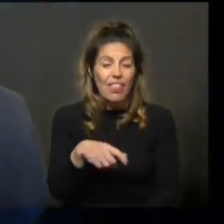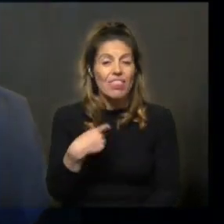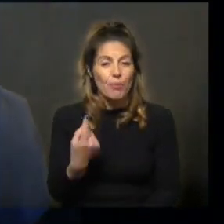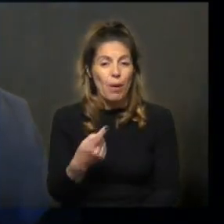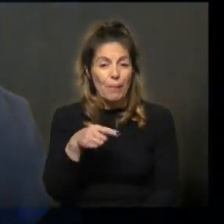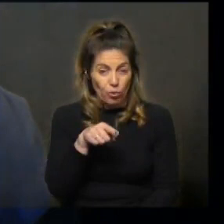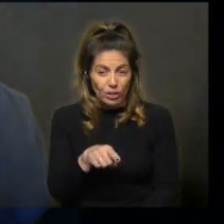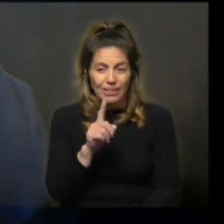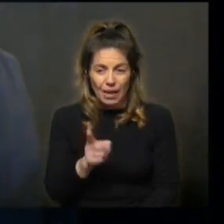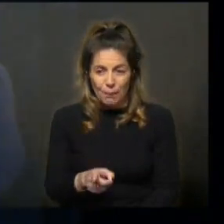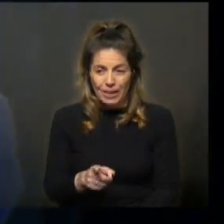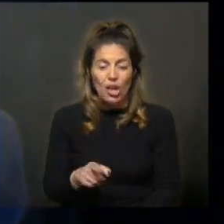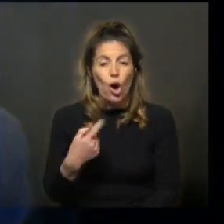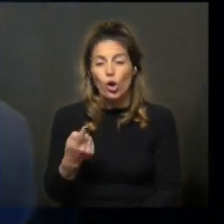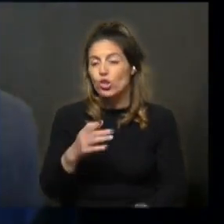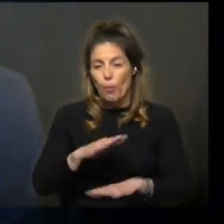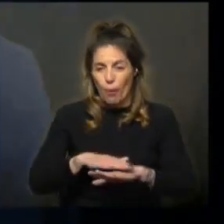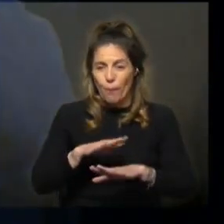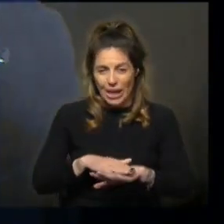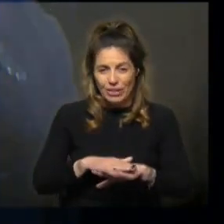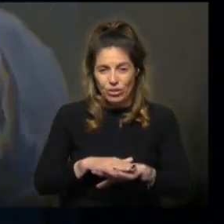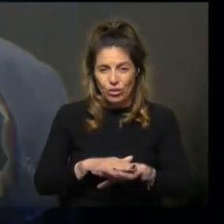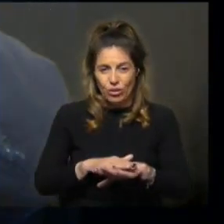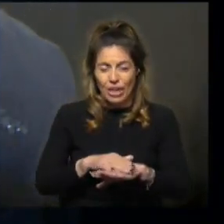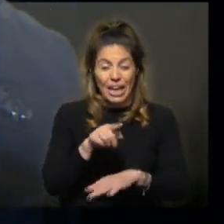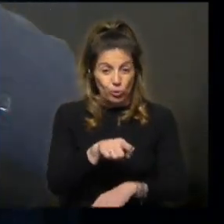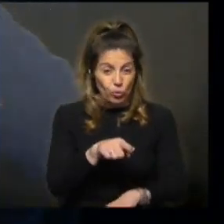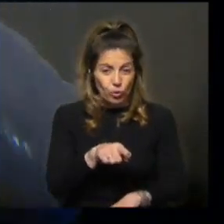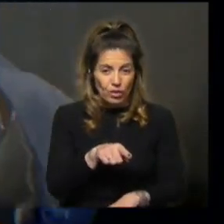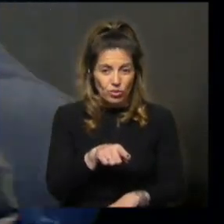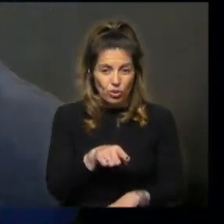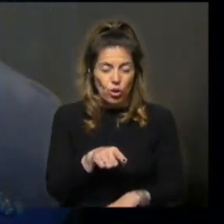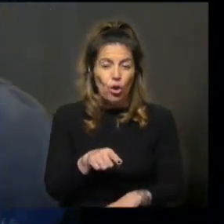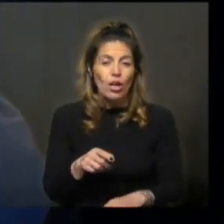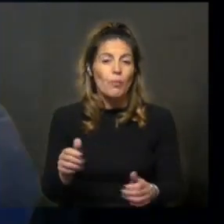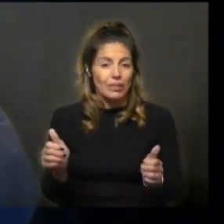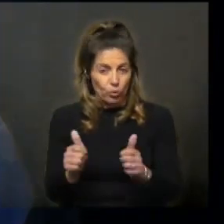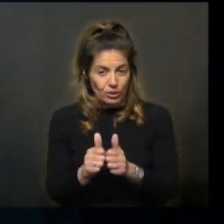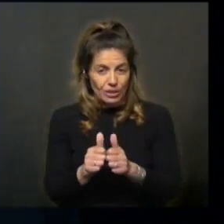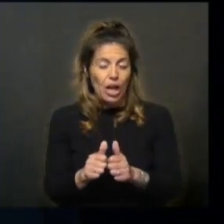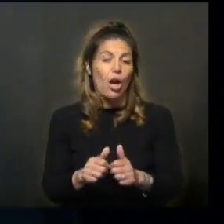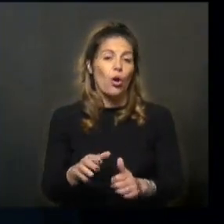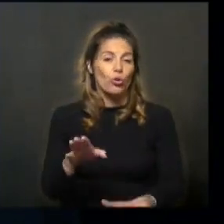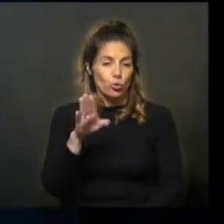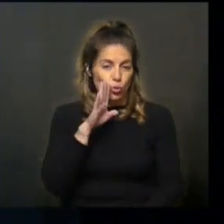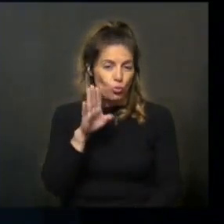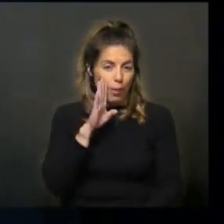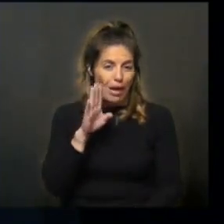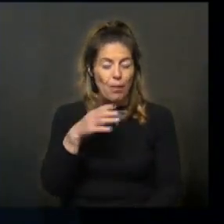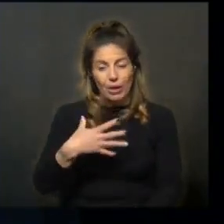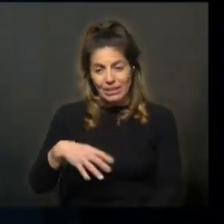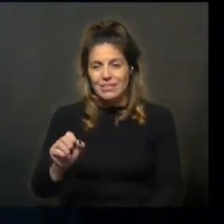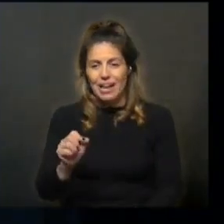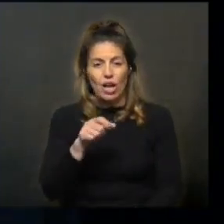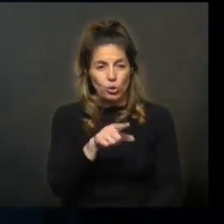ustedes mismos hay otra instancia no vo decir en tu caso Estuviste con tu mamá Después te sacan tú tuviste a tu hija